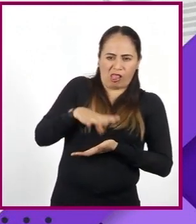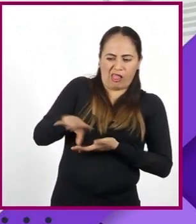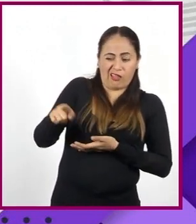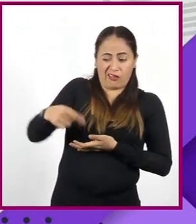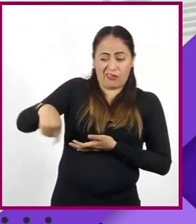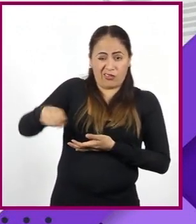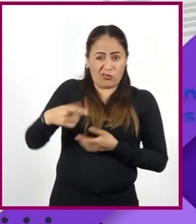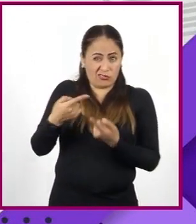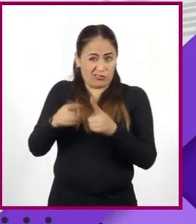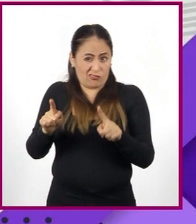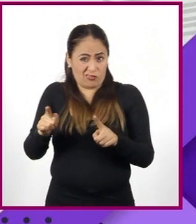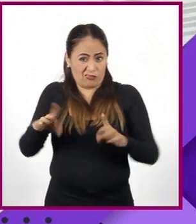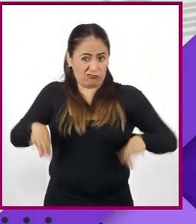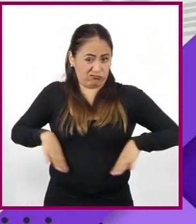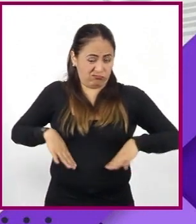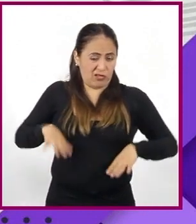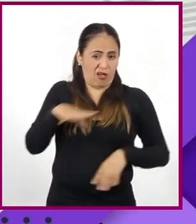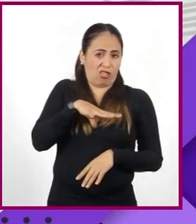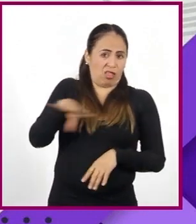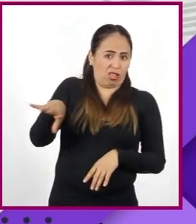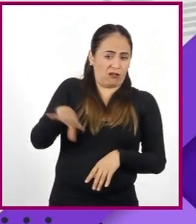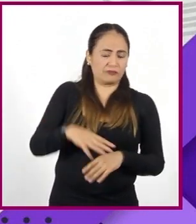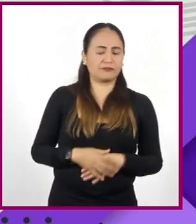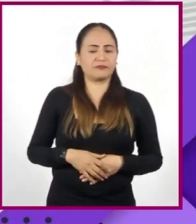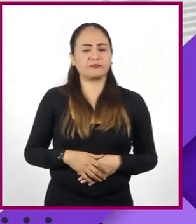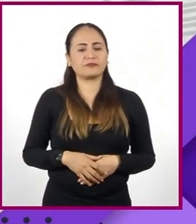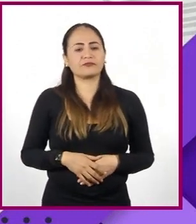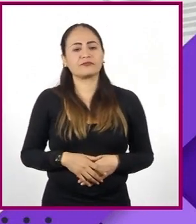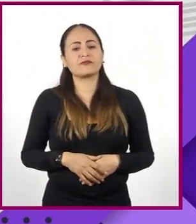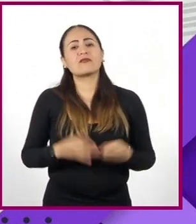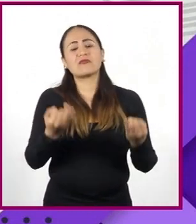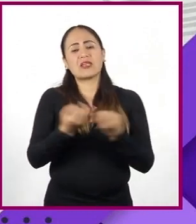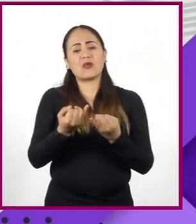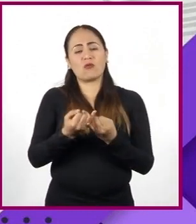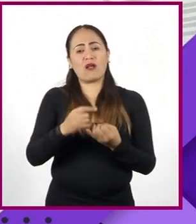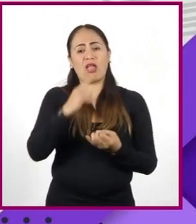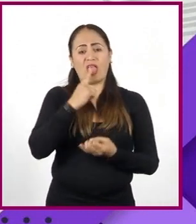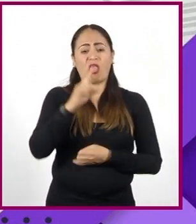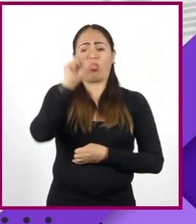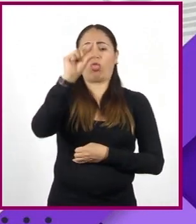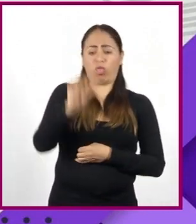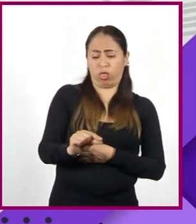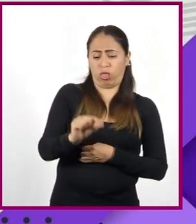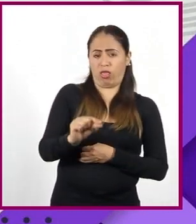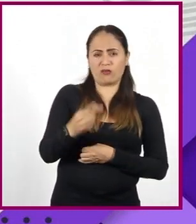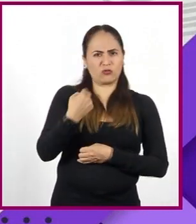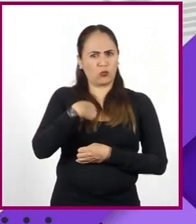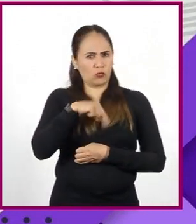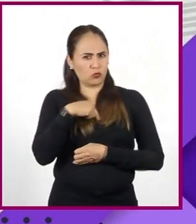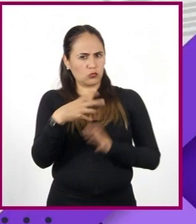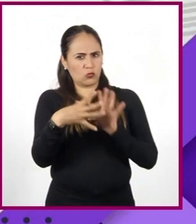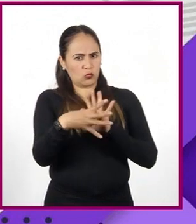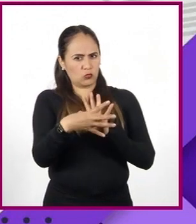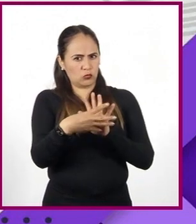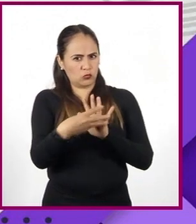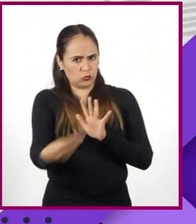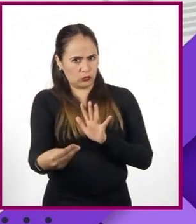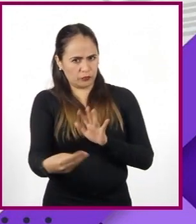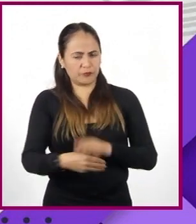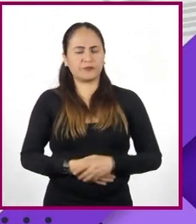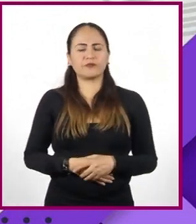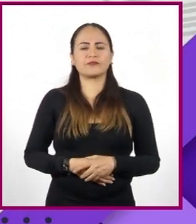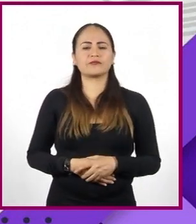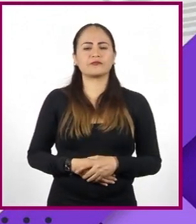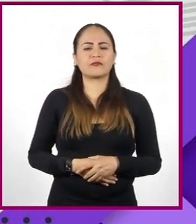consideramos diferentes. Cuando reproducimos conductas humillantes, hablamos mal de las personas sin conocerlas,